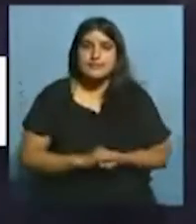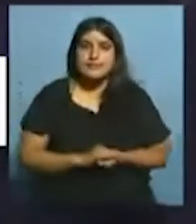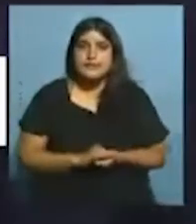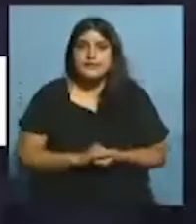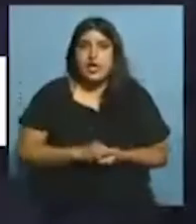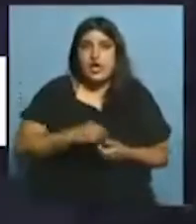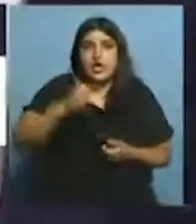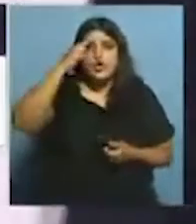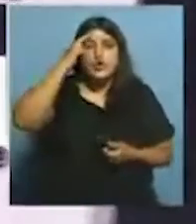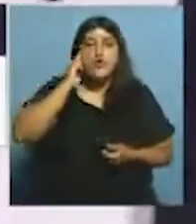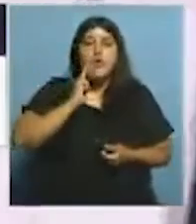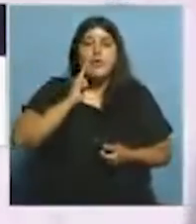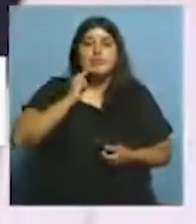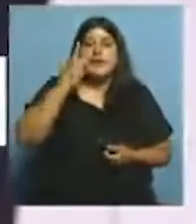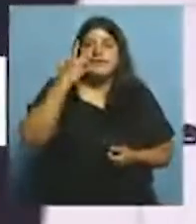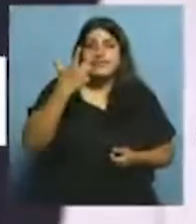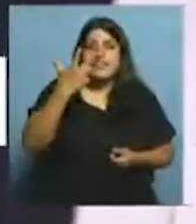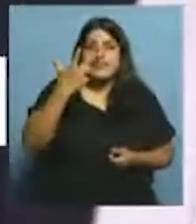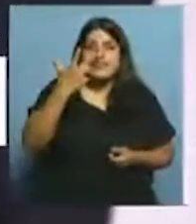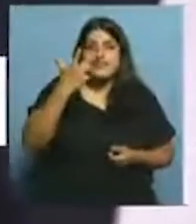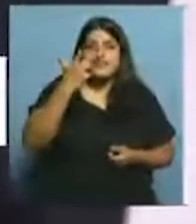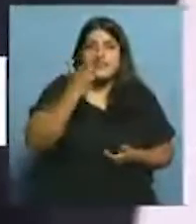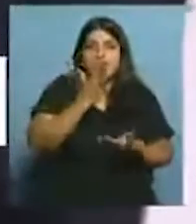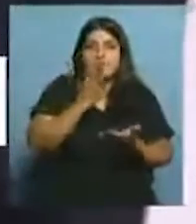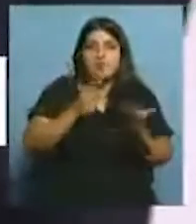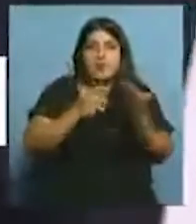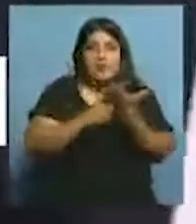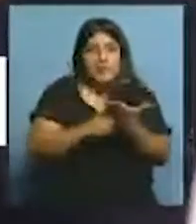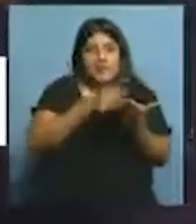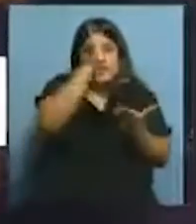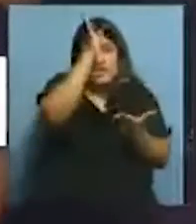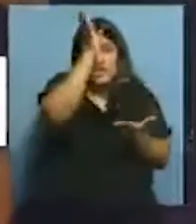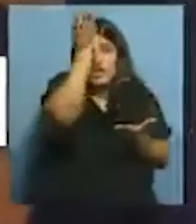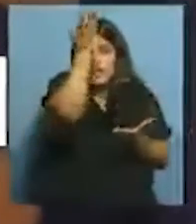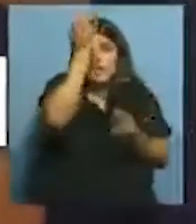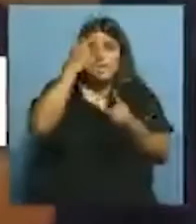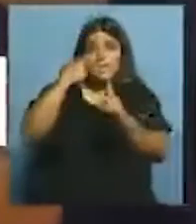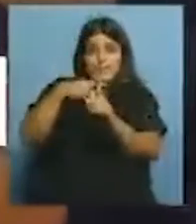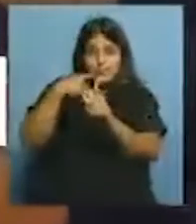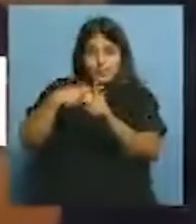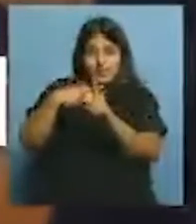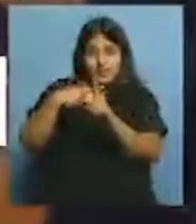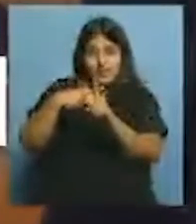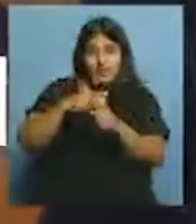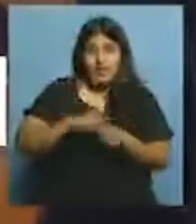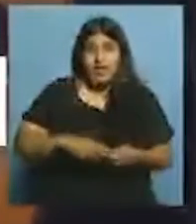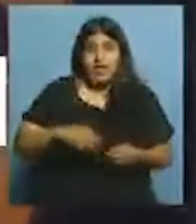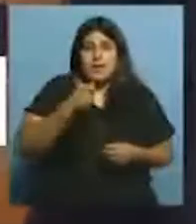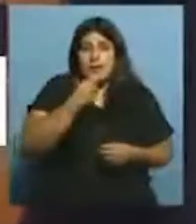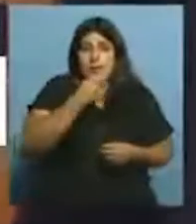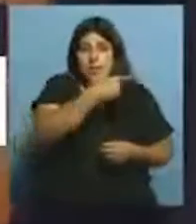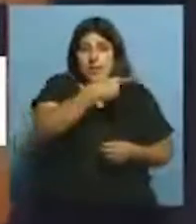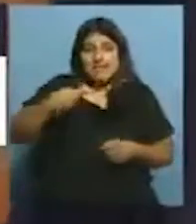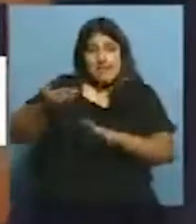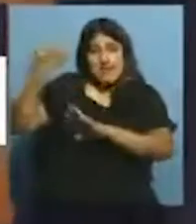los test detectados de alcoholemia durante esta semana, una cifra que bajó con respecto a otras semanas anteriores, y